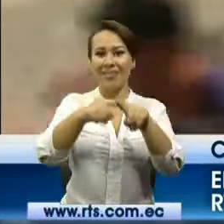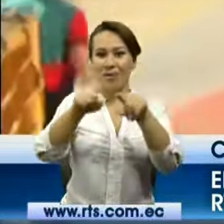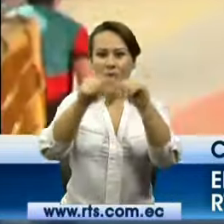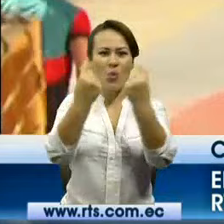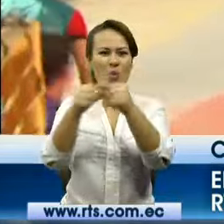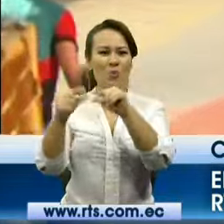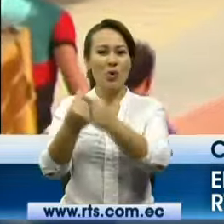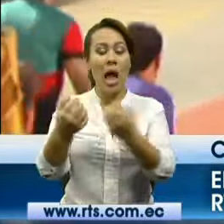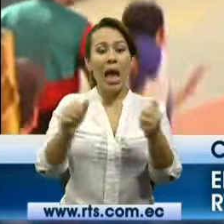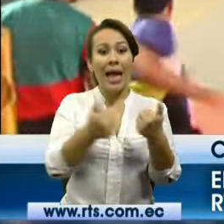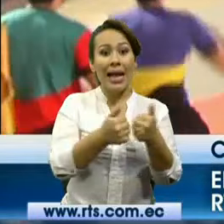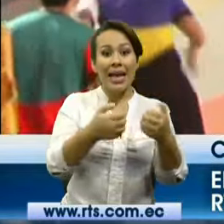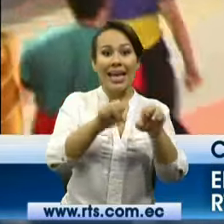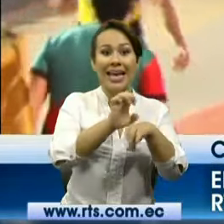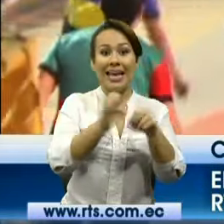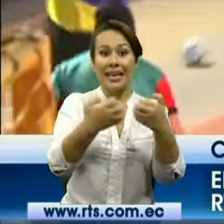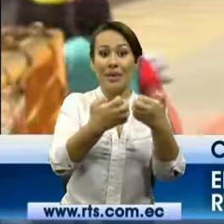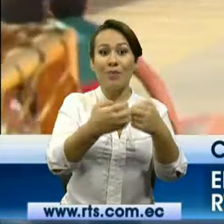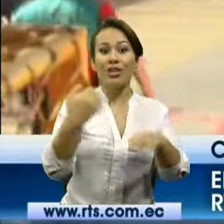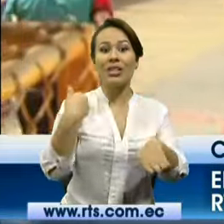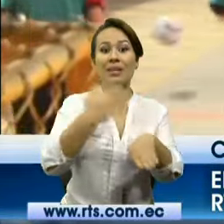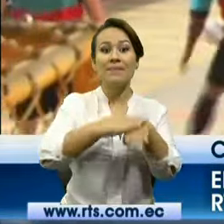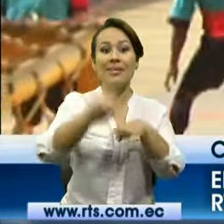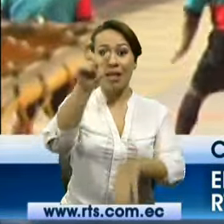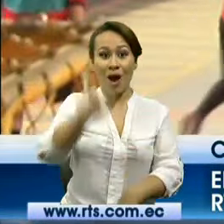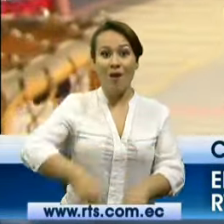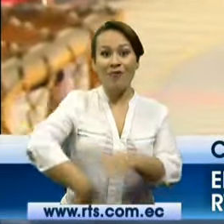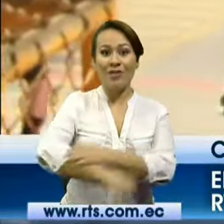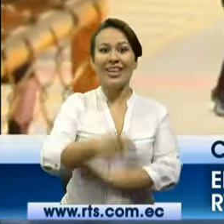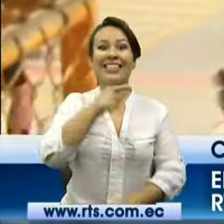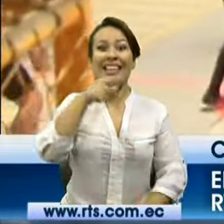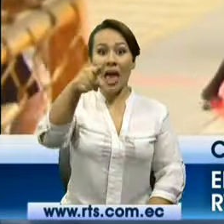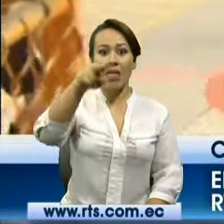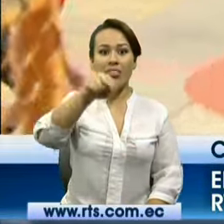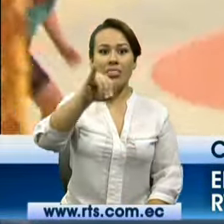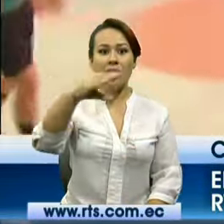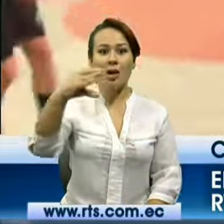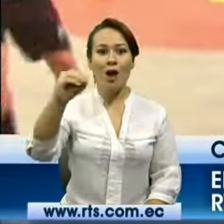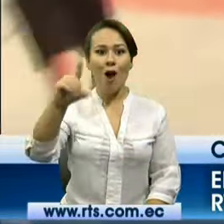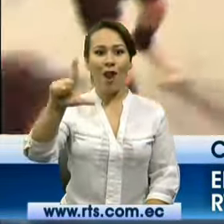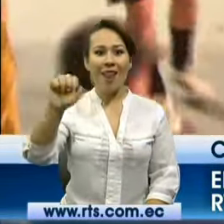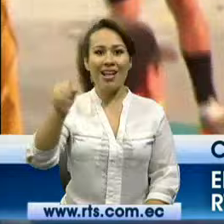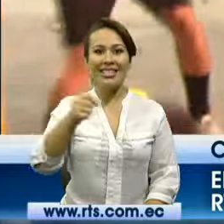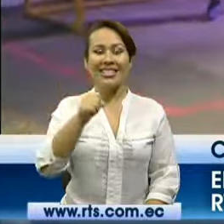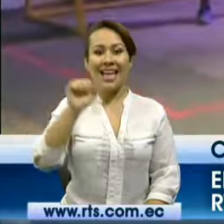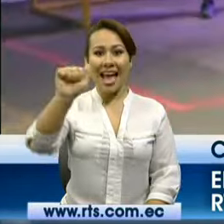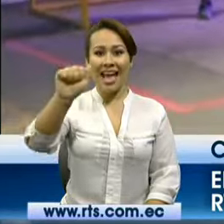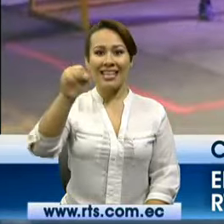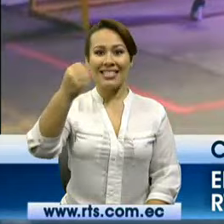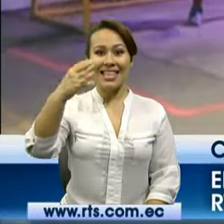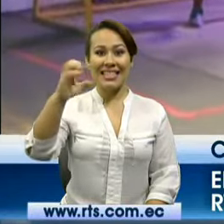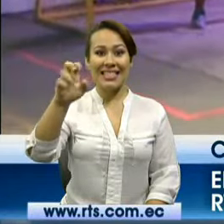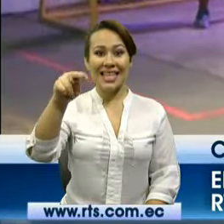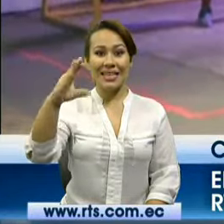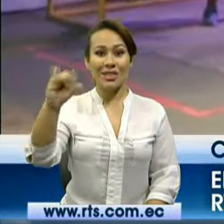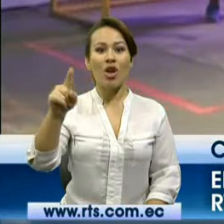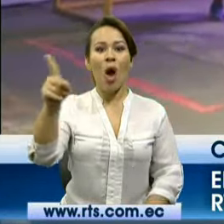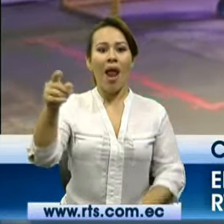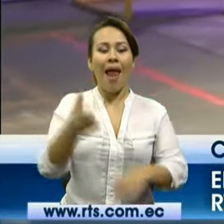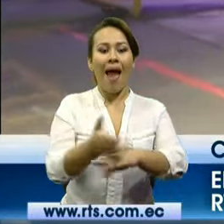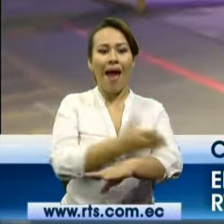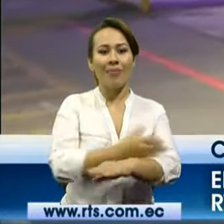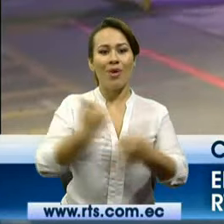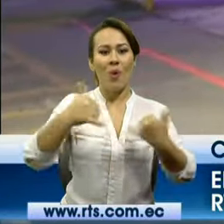Cada equipo llevó un jugador invitado, en el caso de la noticia, Nicolás Asensio, ex seleccionado nacional y ex jugador de